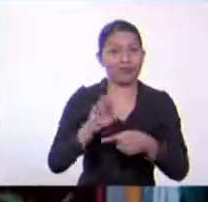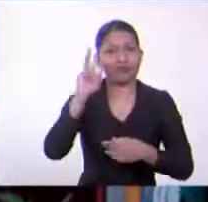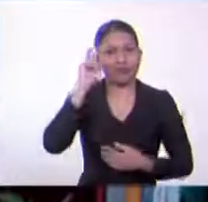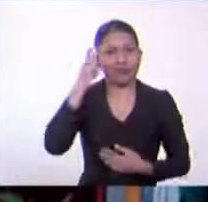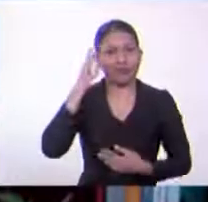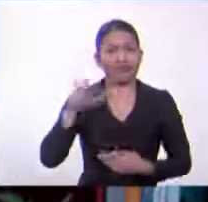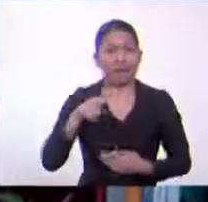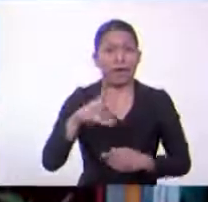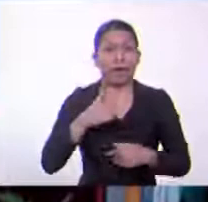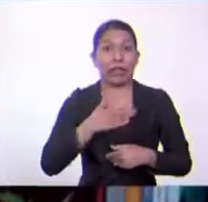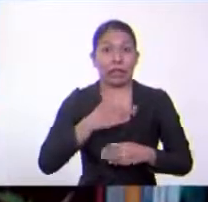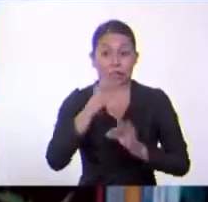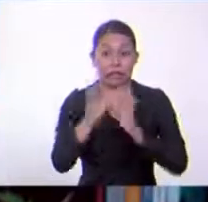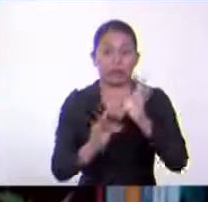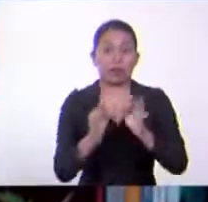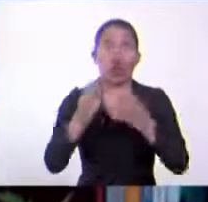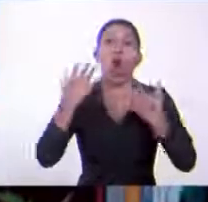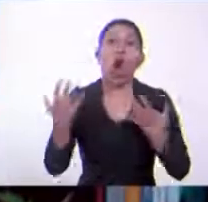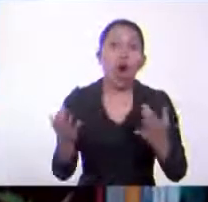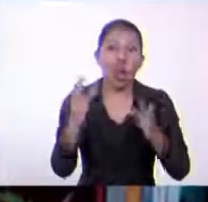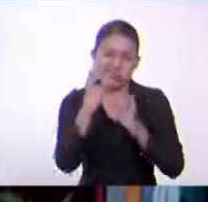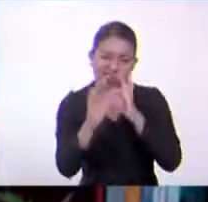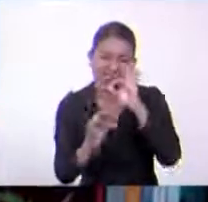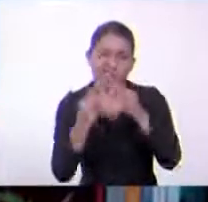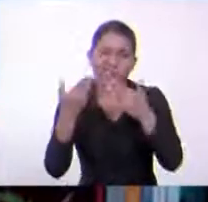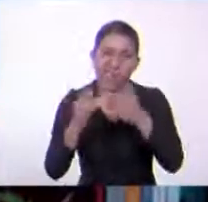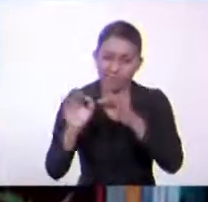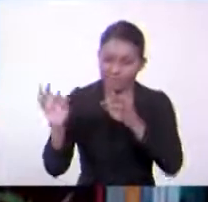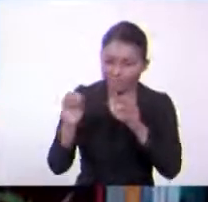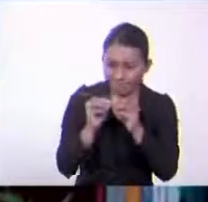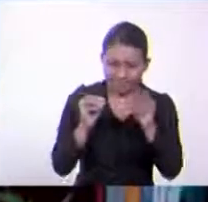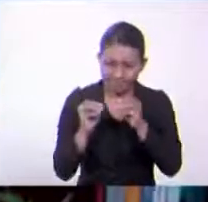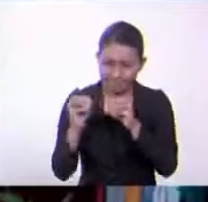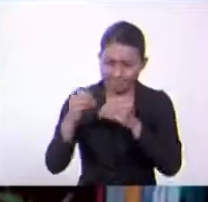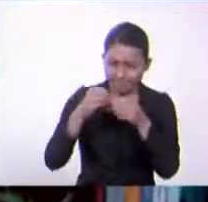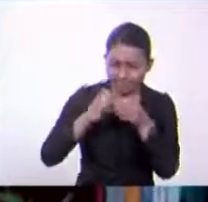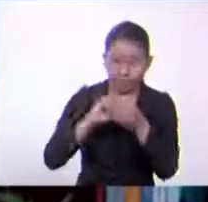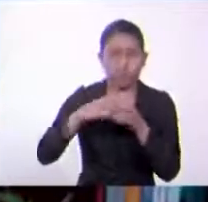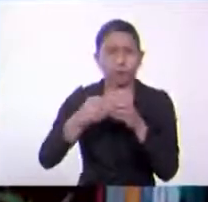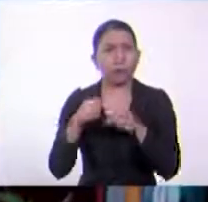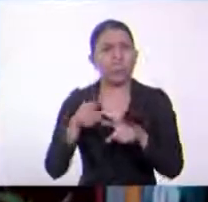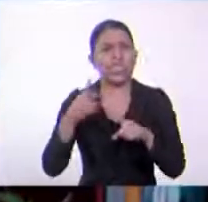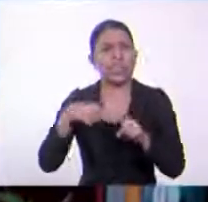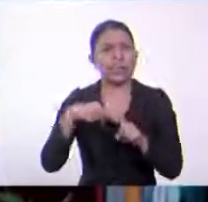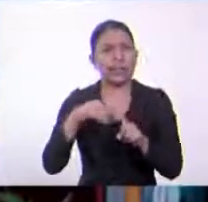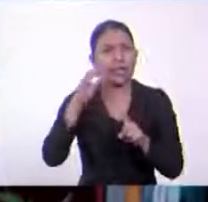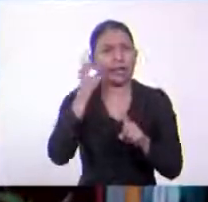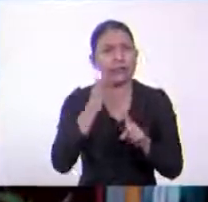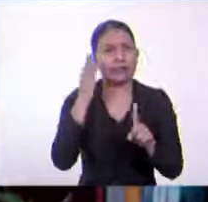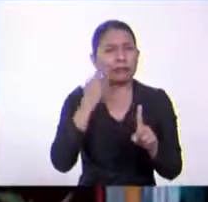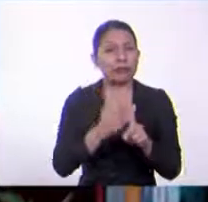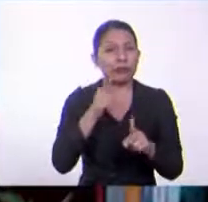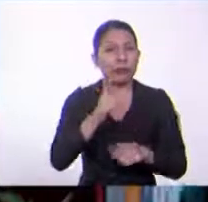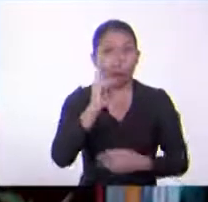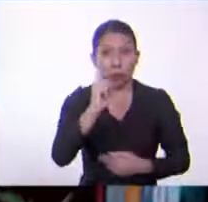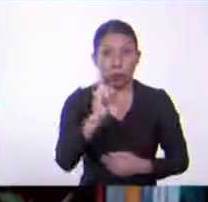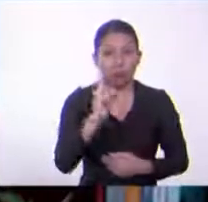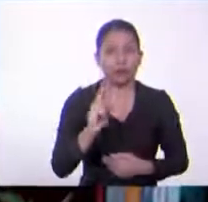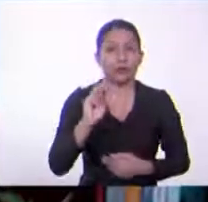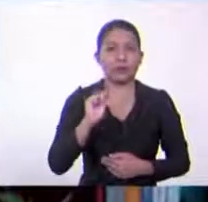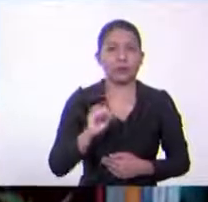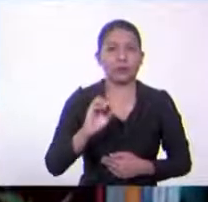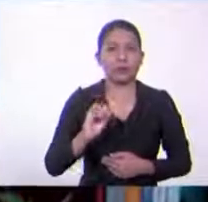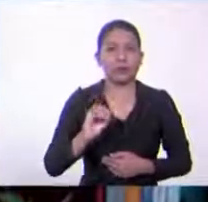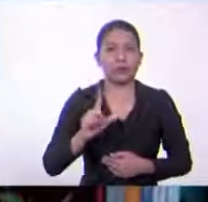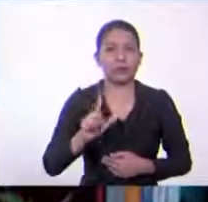un átomo o arreglo de átomos que le dan las características específicas a una molécula. Cuando